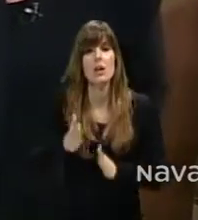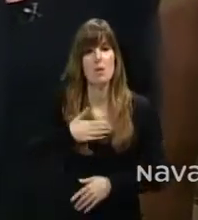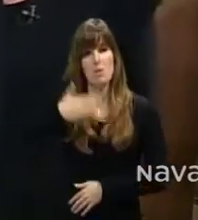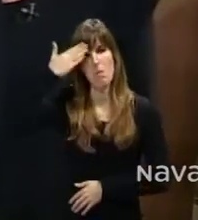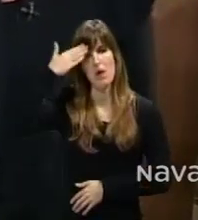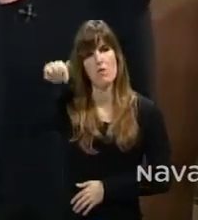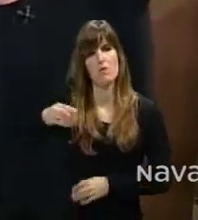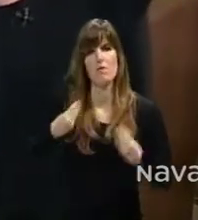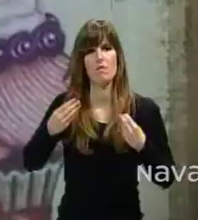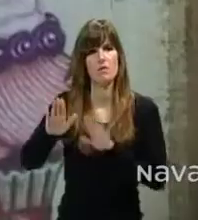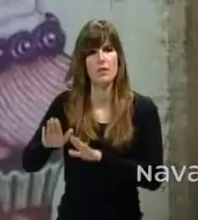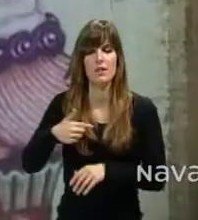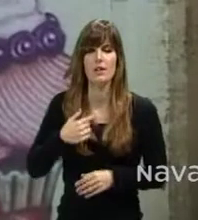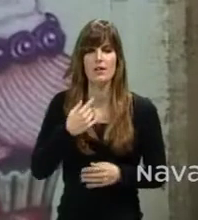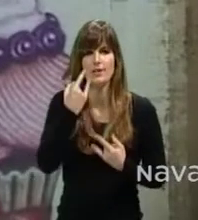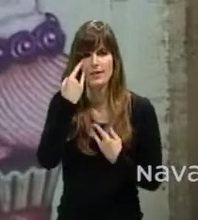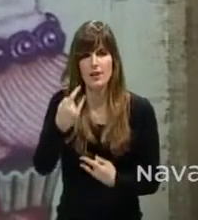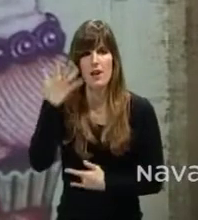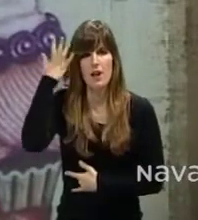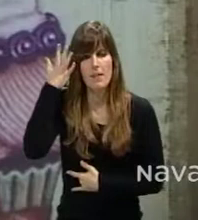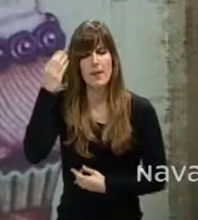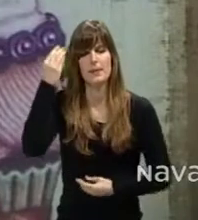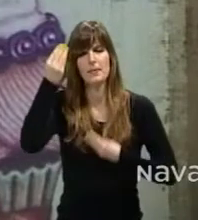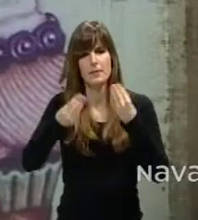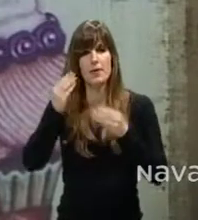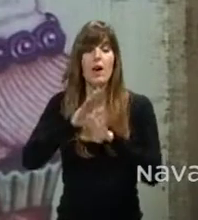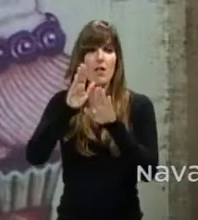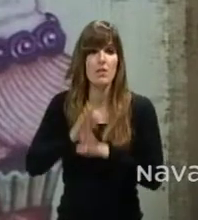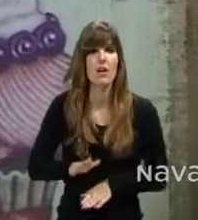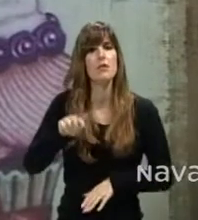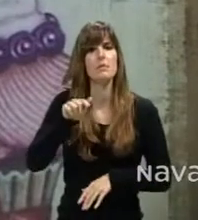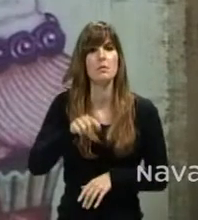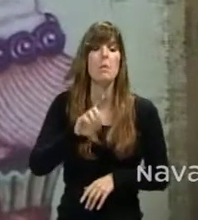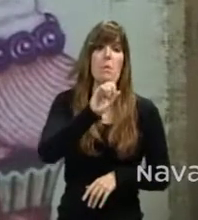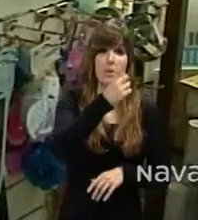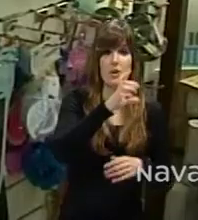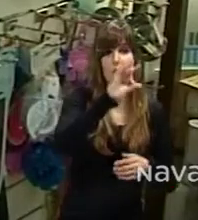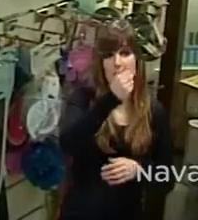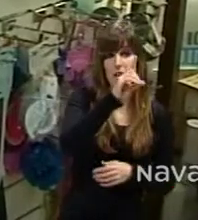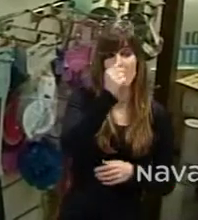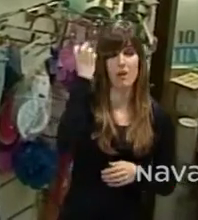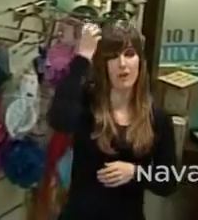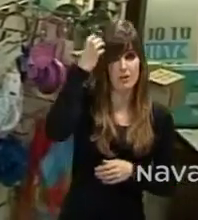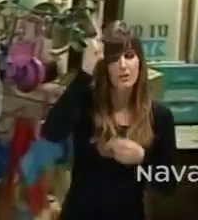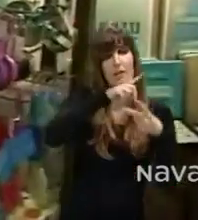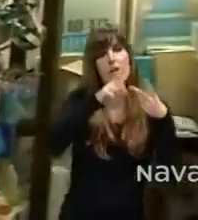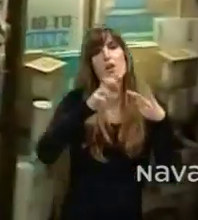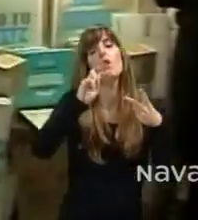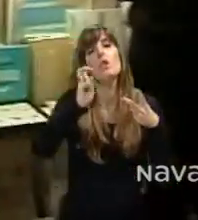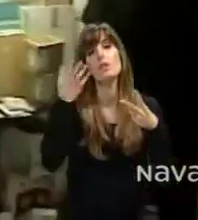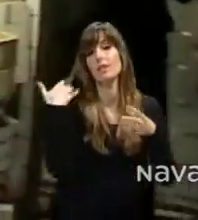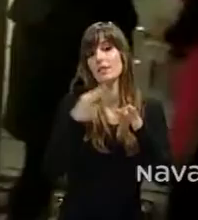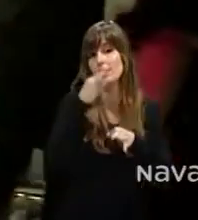y bueno, me tira mi tierra, ¿no? Y bueno, pues así surgió, o sea, fue primero una Ansada en un pueblecito, después abrimos otra en